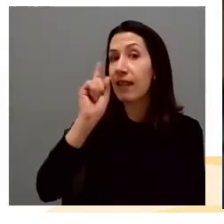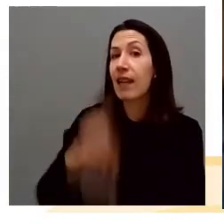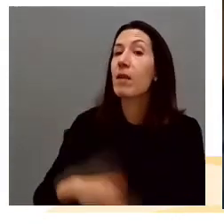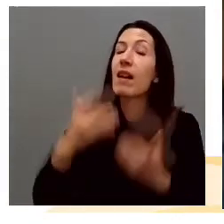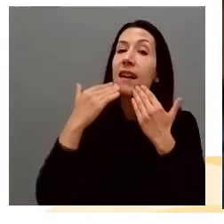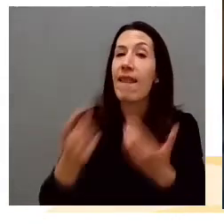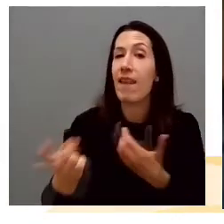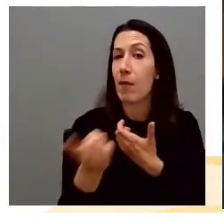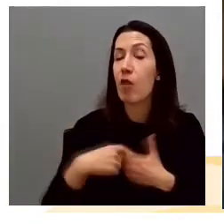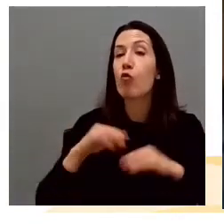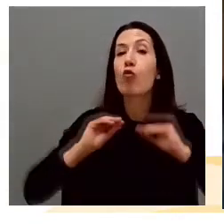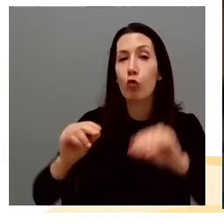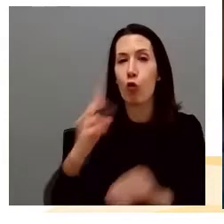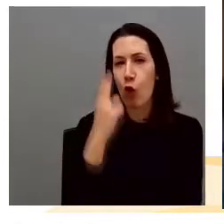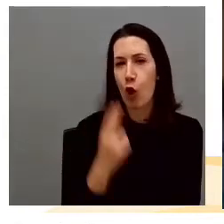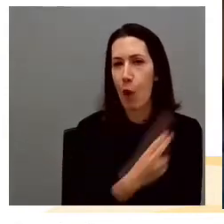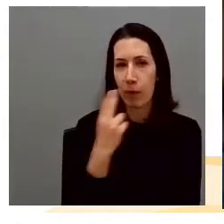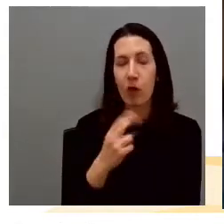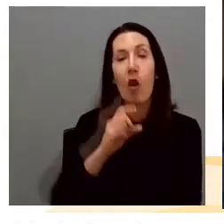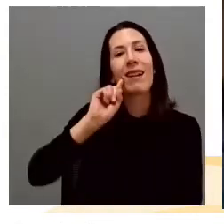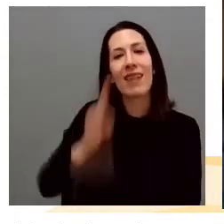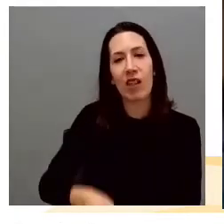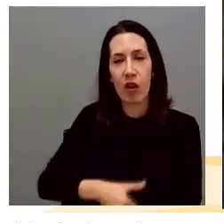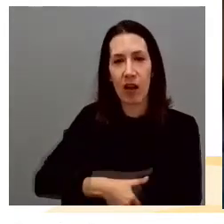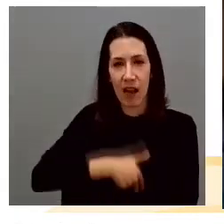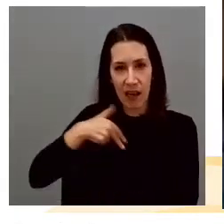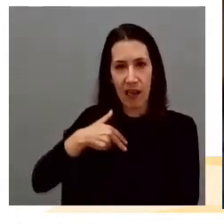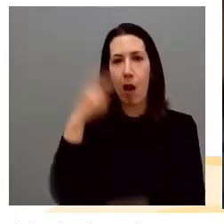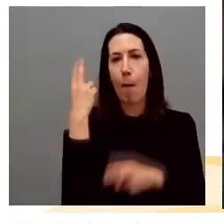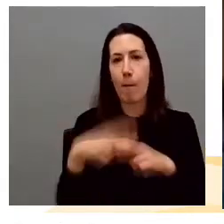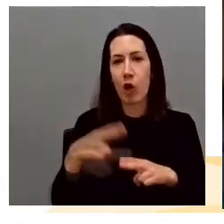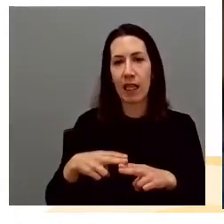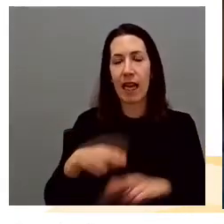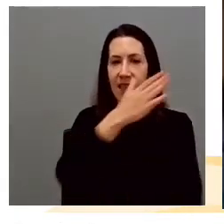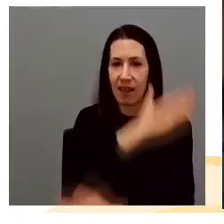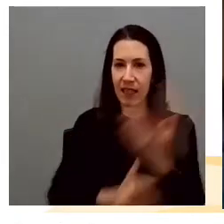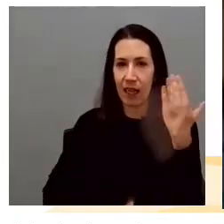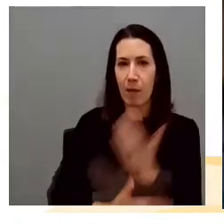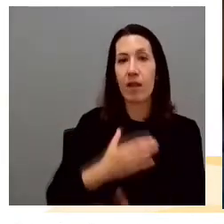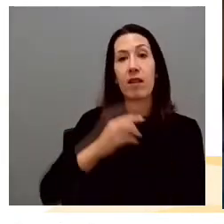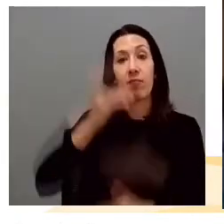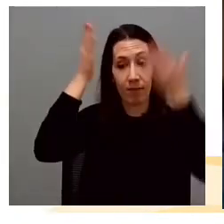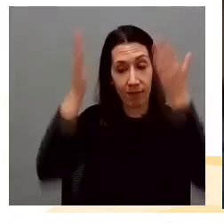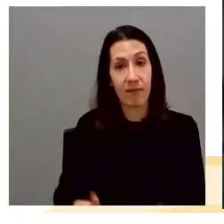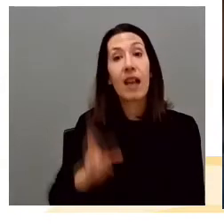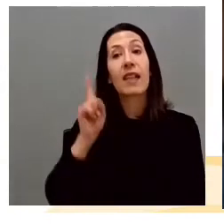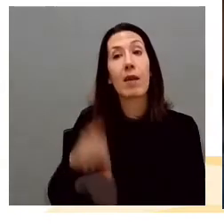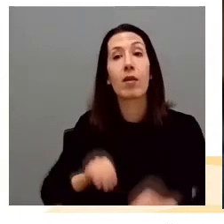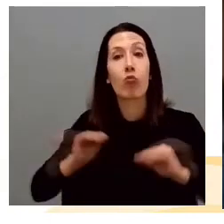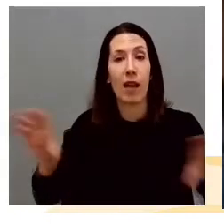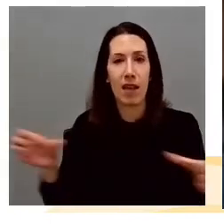su compromiso e implicación del director general de Políticas de Discapacidad, a él y a todo su